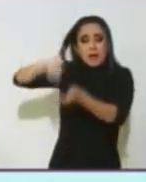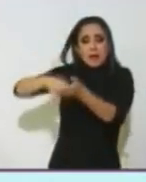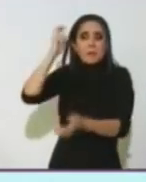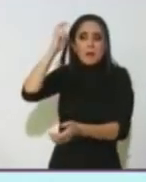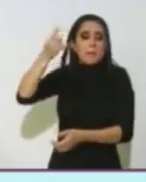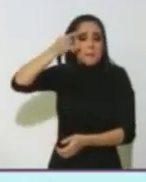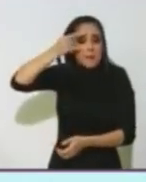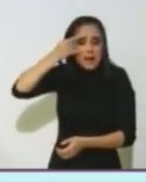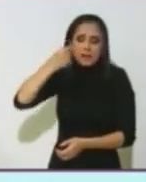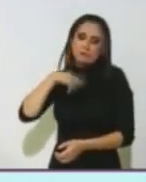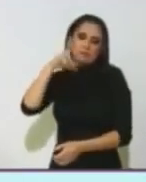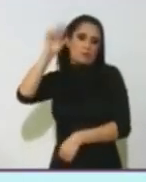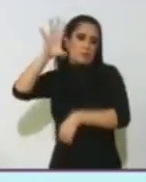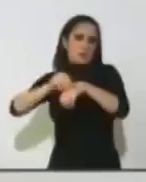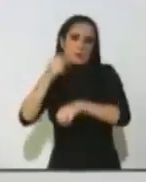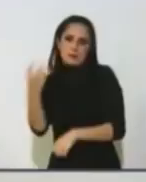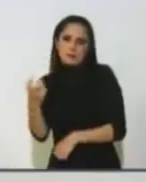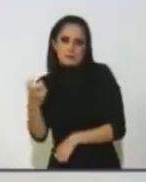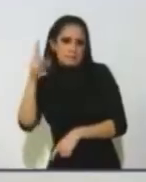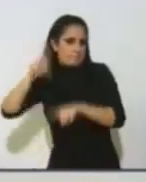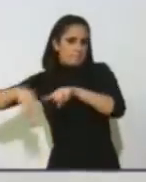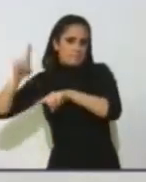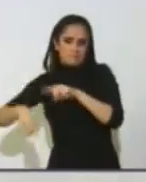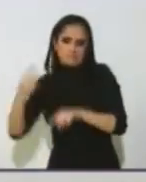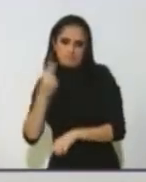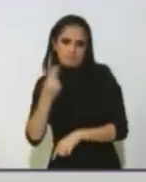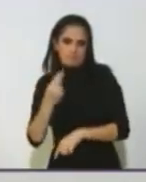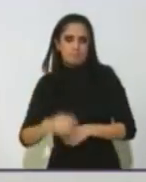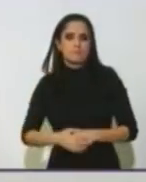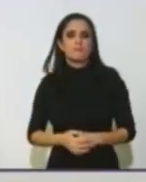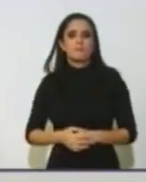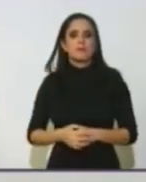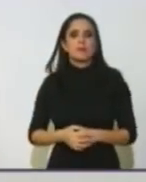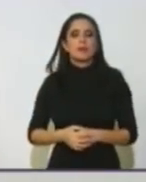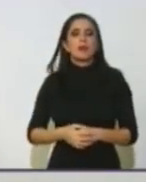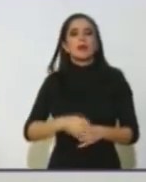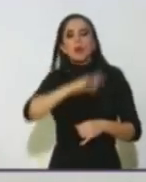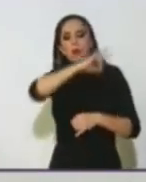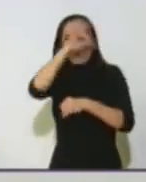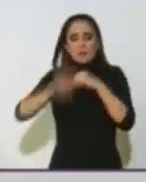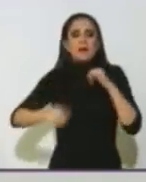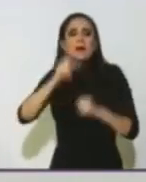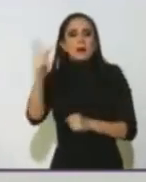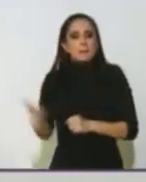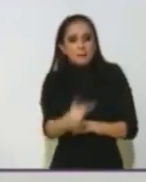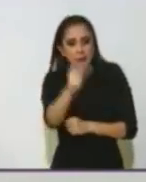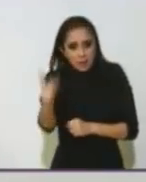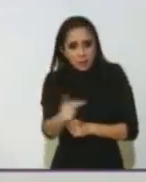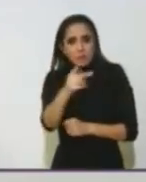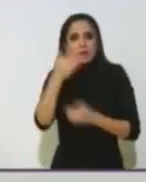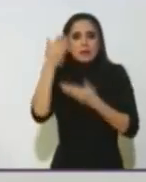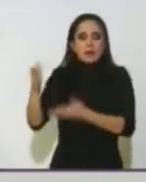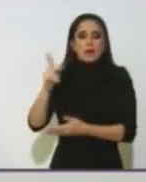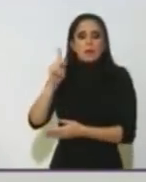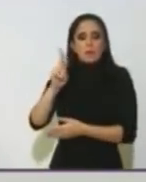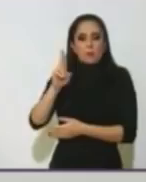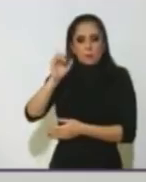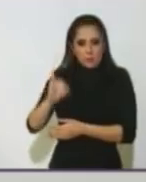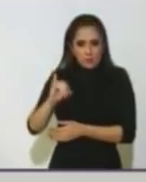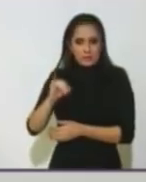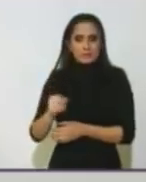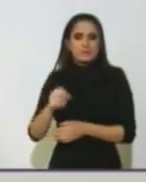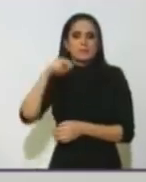definitivamente gracias y vamos a cerrar con esta última pregunta purificación carpinteyro de nueva